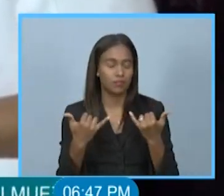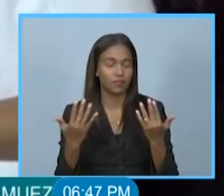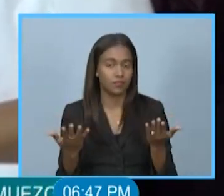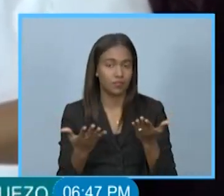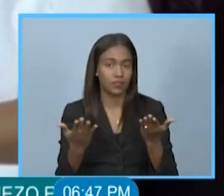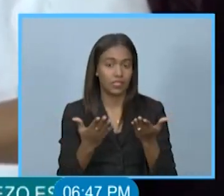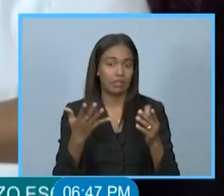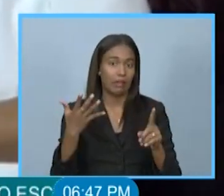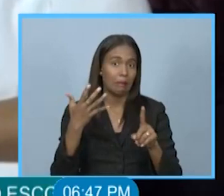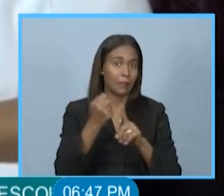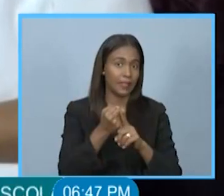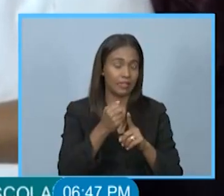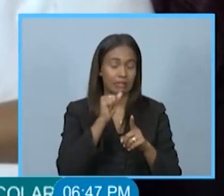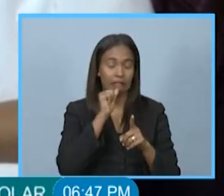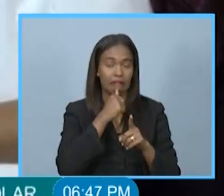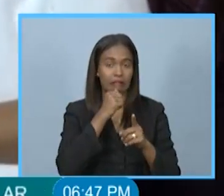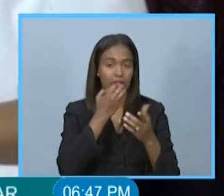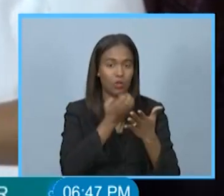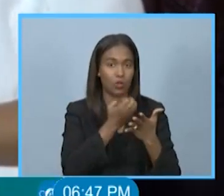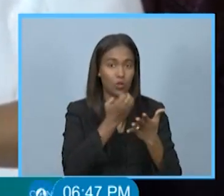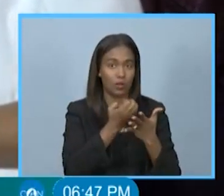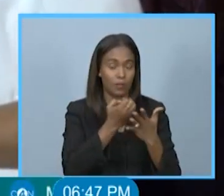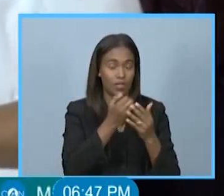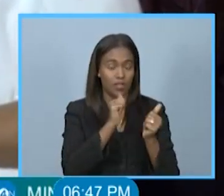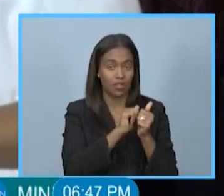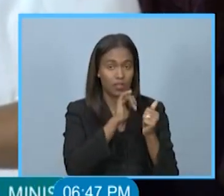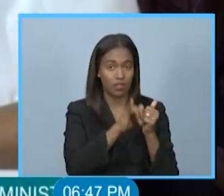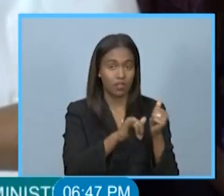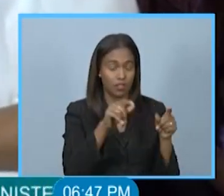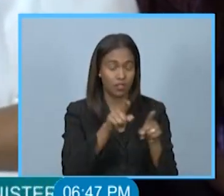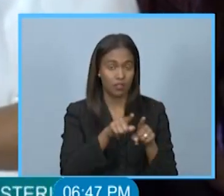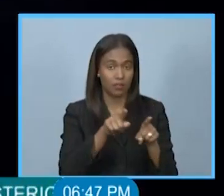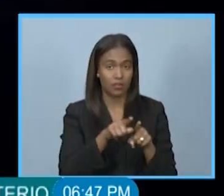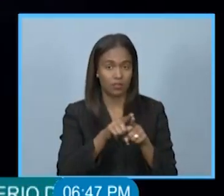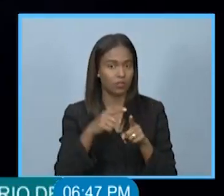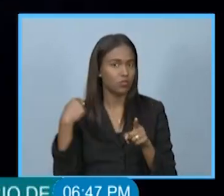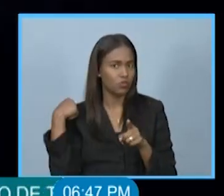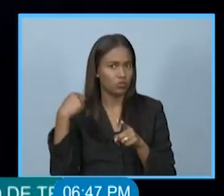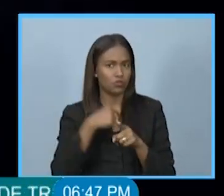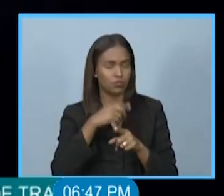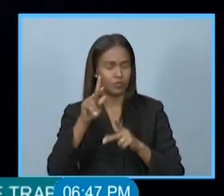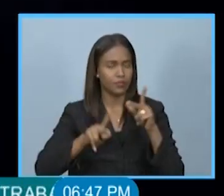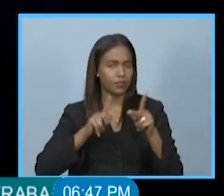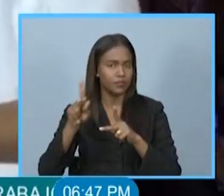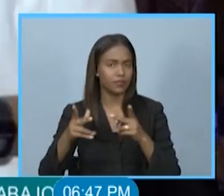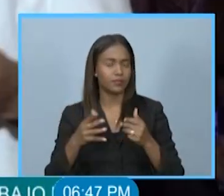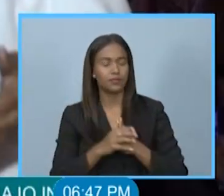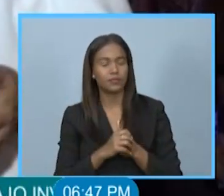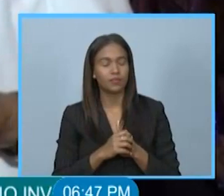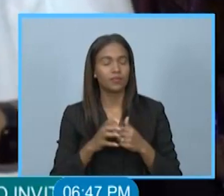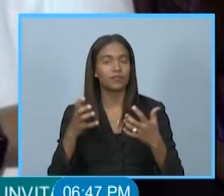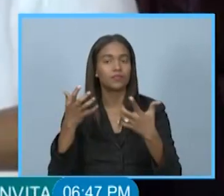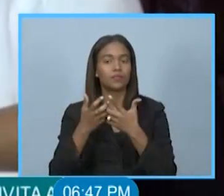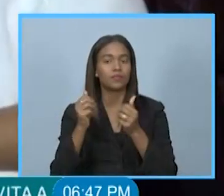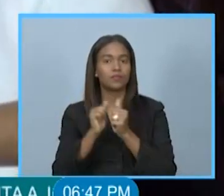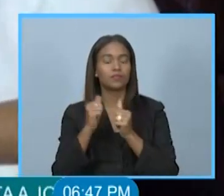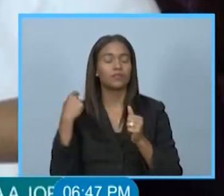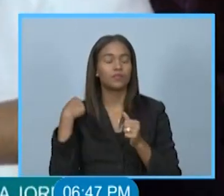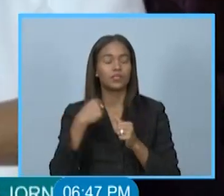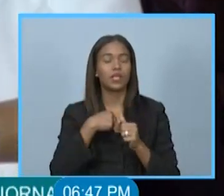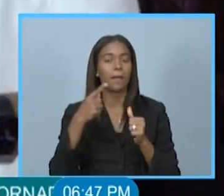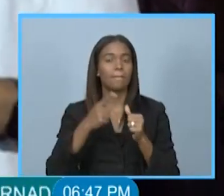que afecta tanto la economía como nosotros los ciudadanos con respecto a nosotros